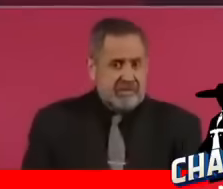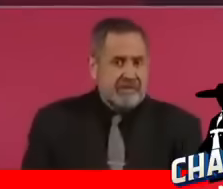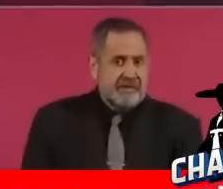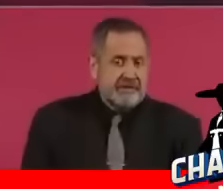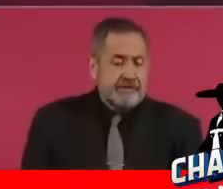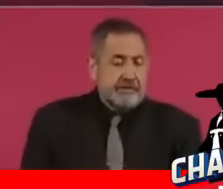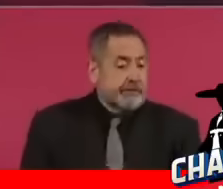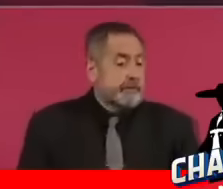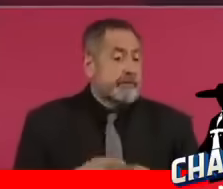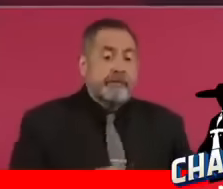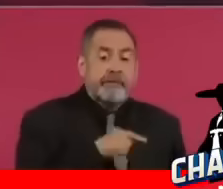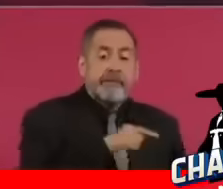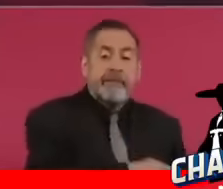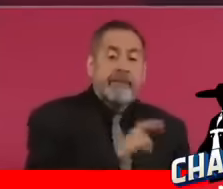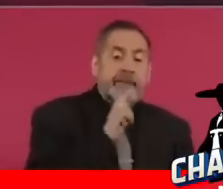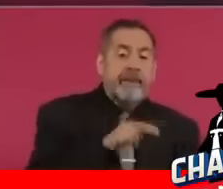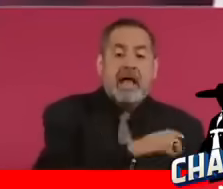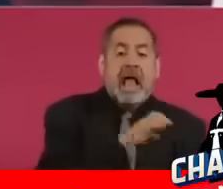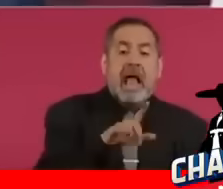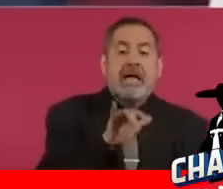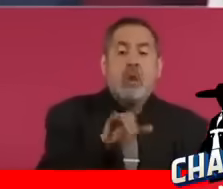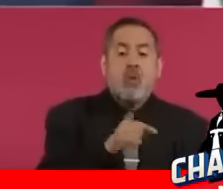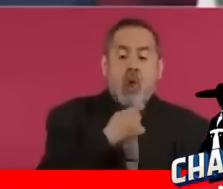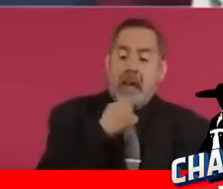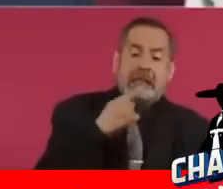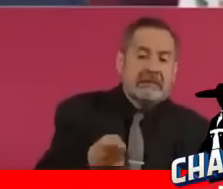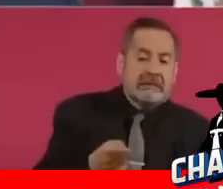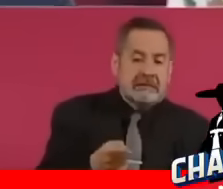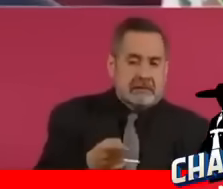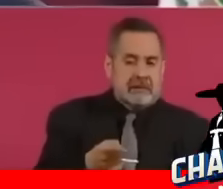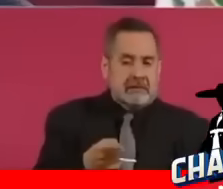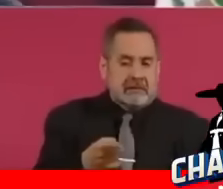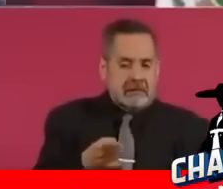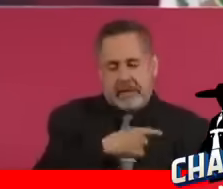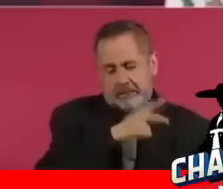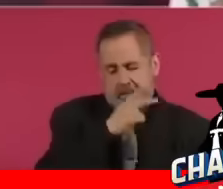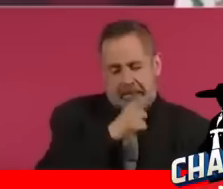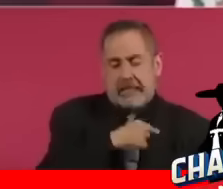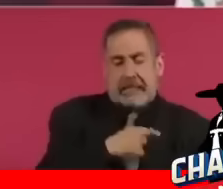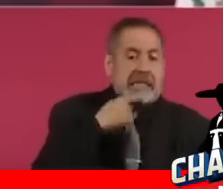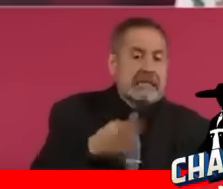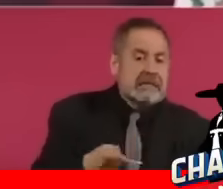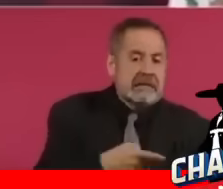Y le contesta Claudio X González, papá,